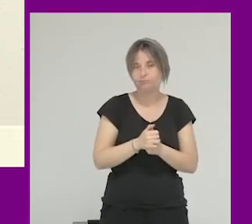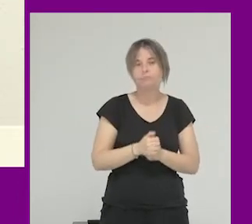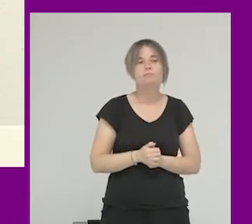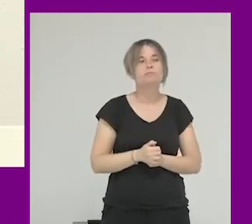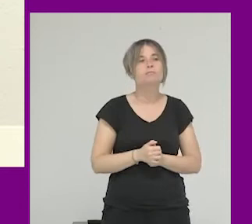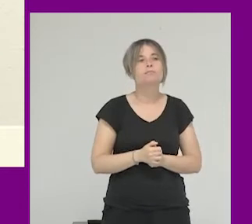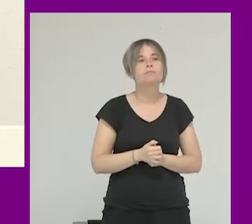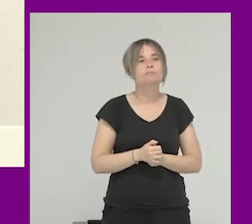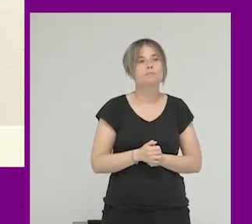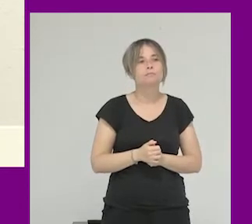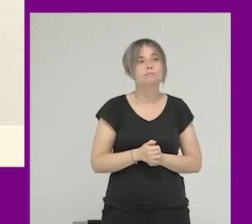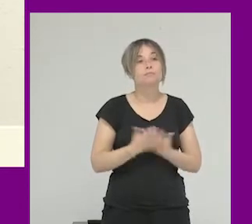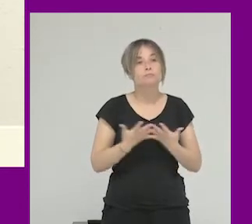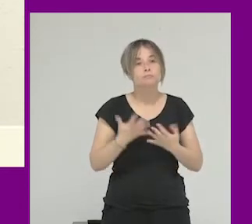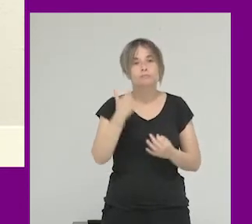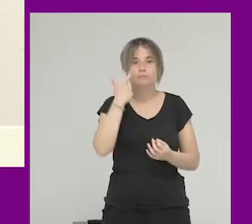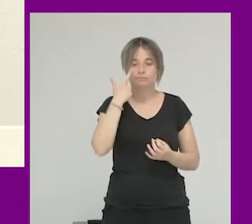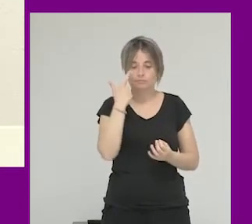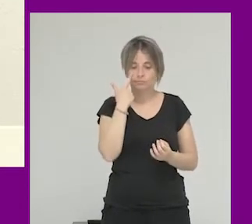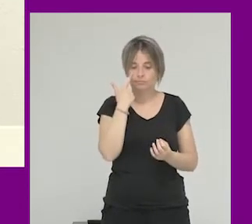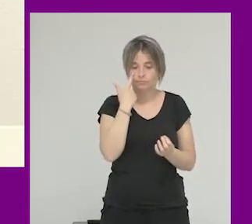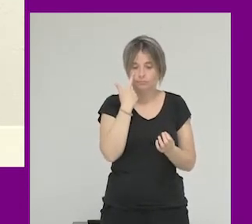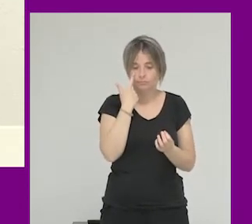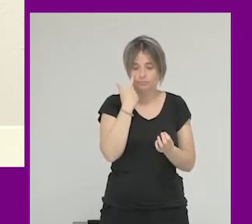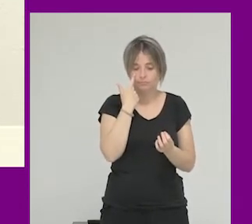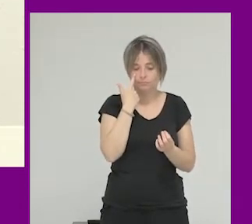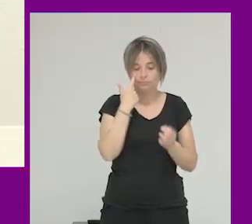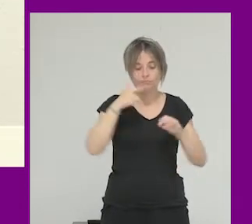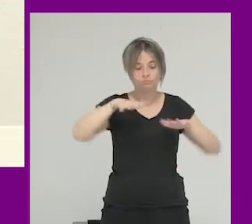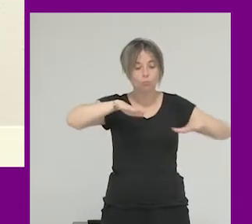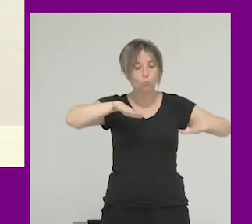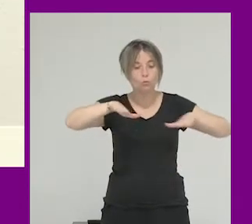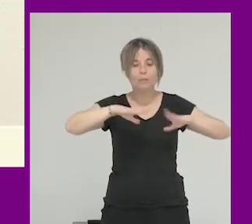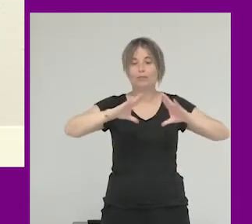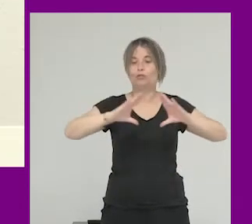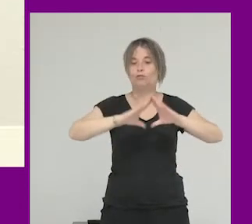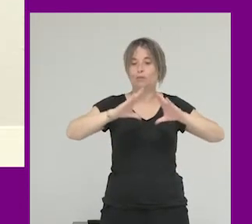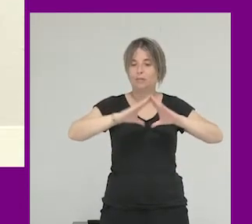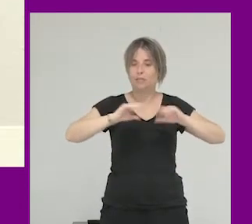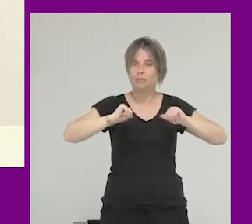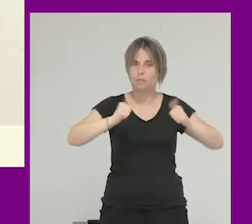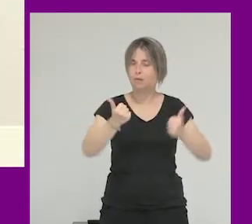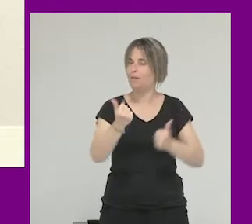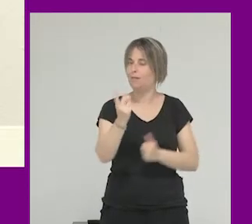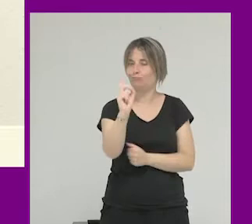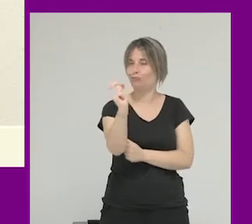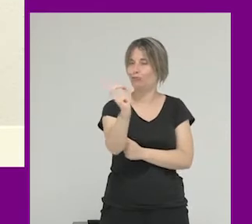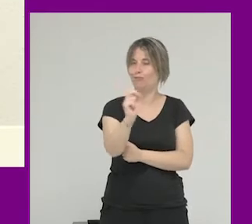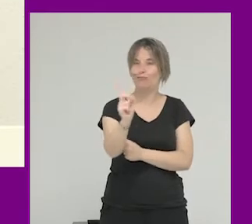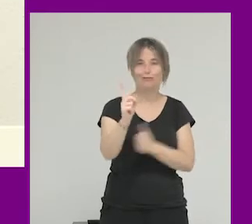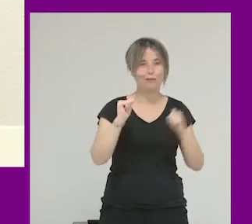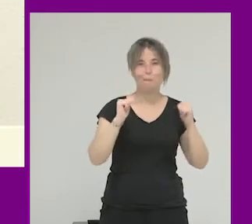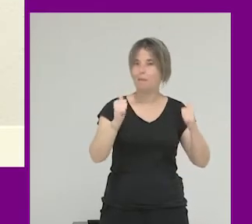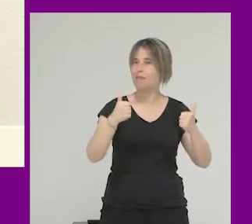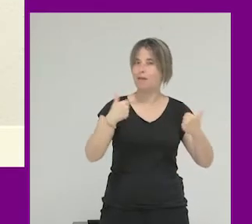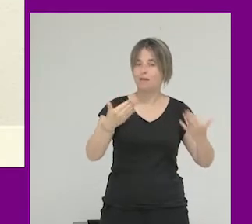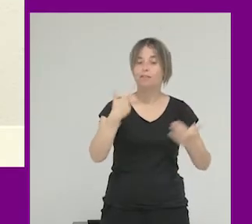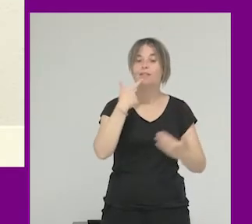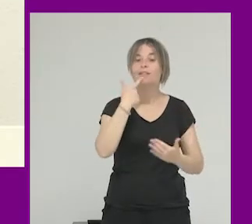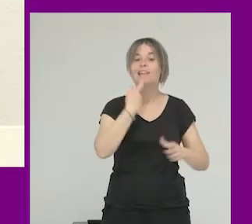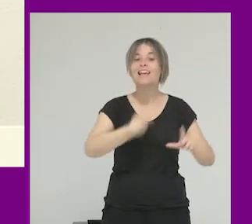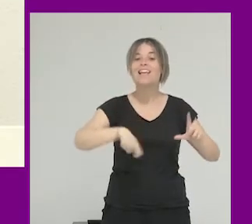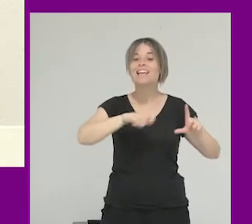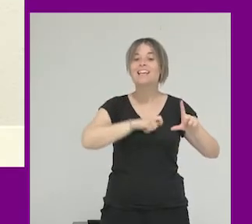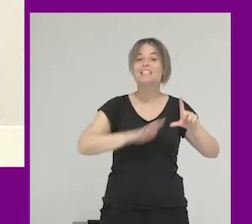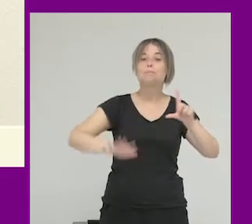efectiva. Pero, sin embargo, cuando el movimiento feminista comienza a reclamar, pues donde dice españoles